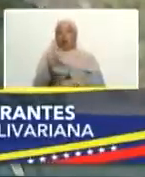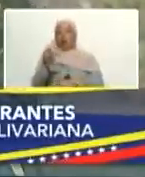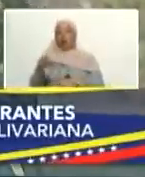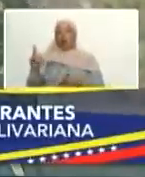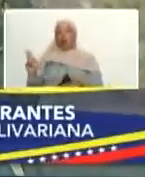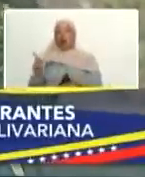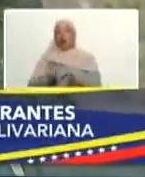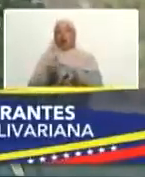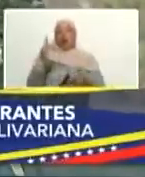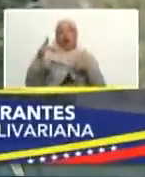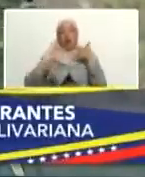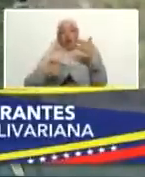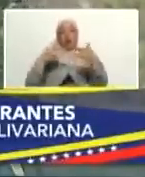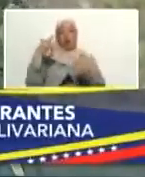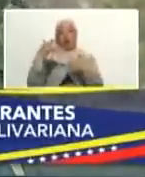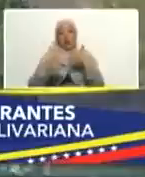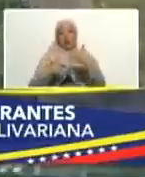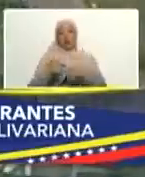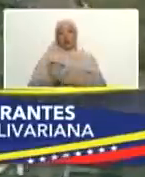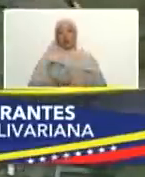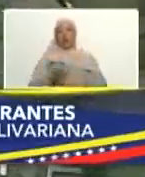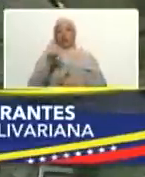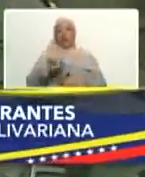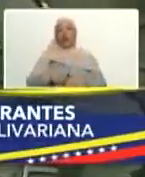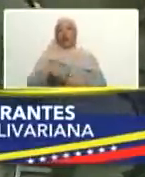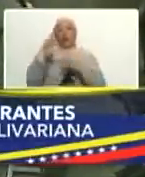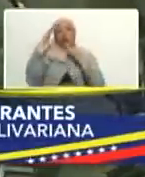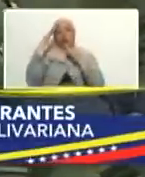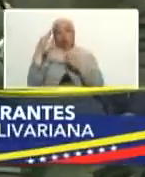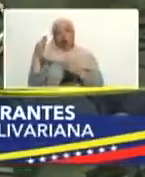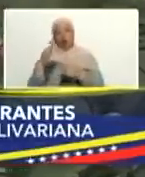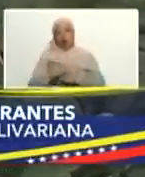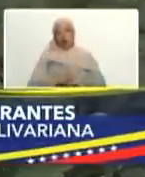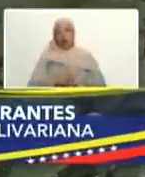este acto, hoy de salutación,